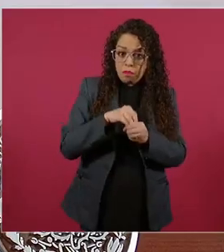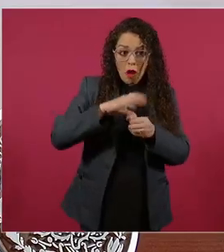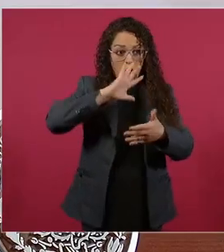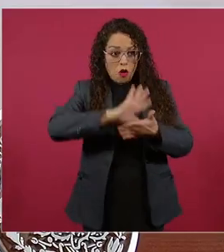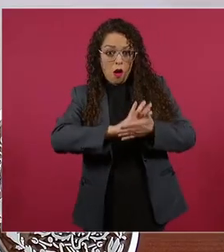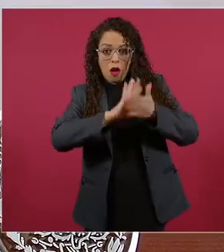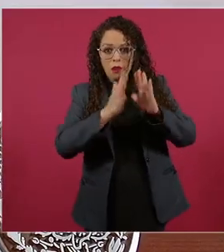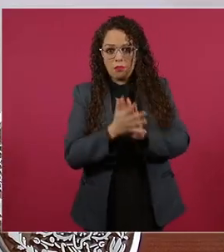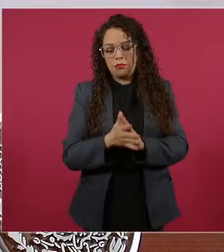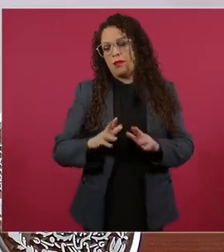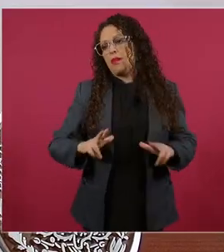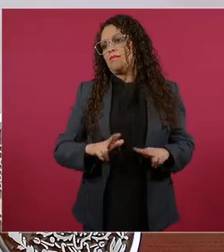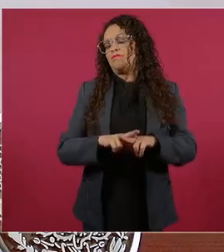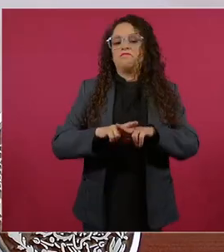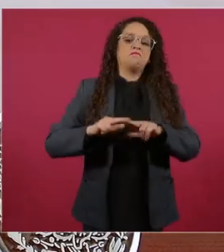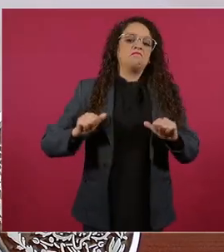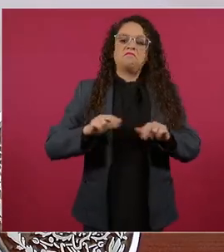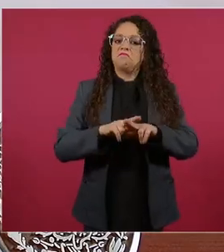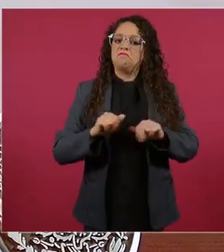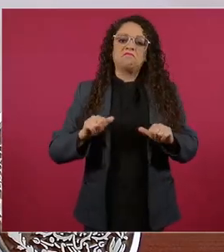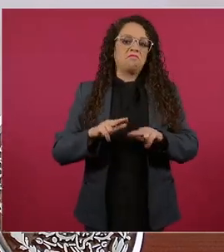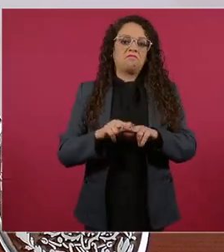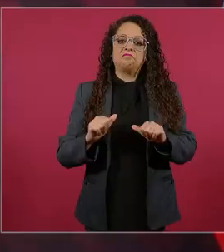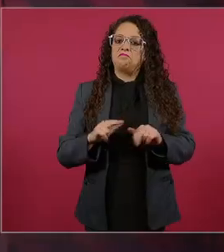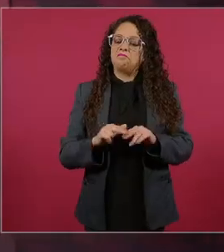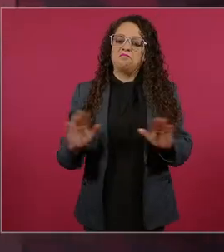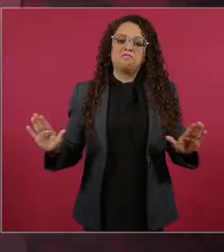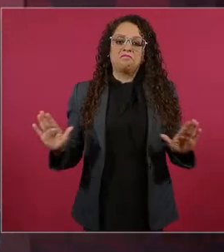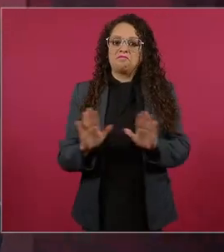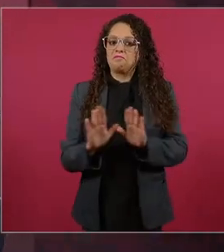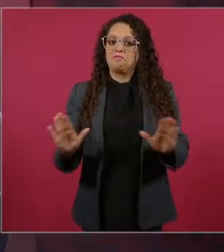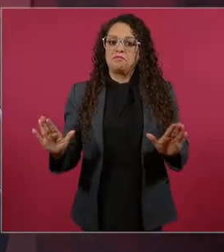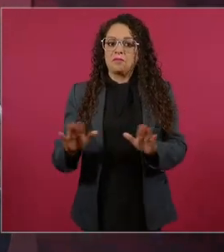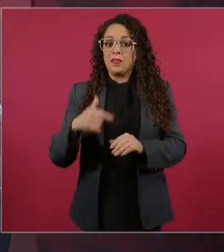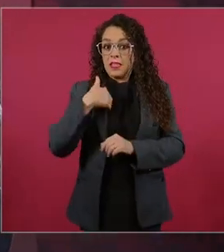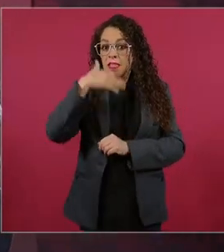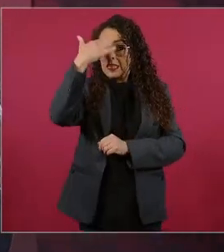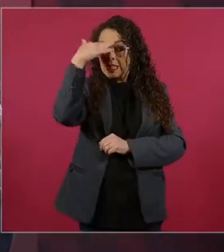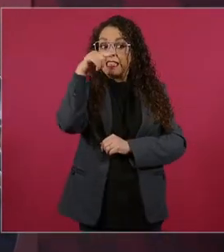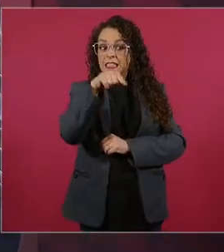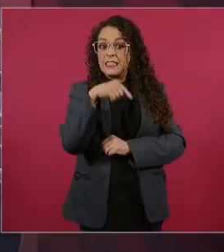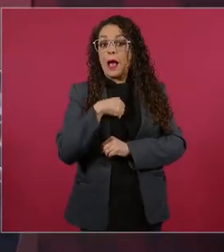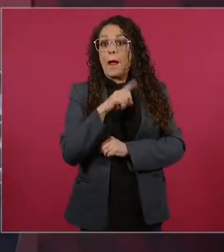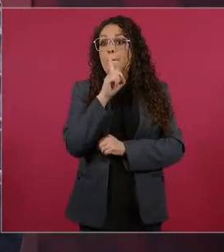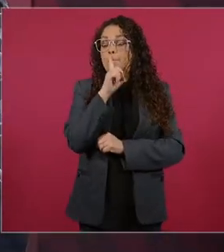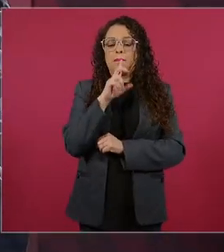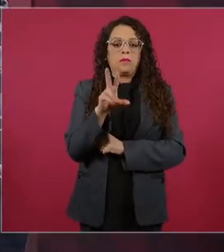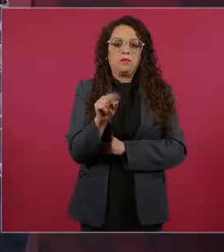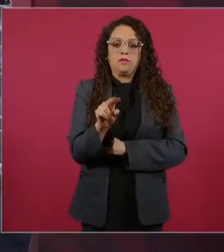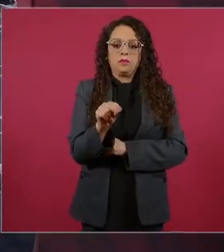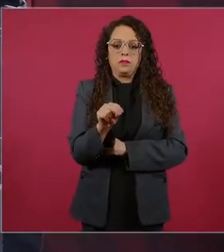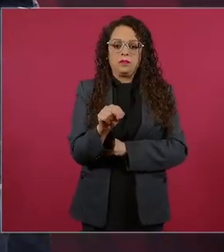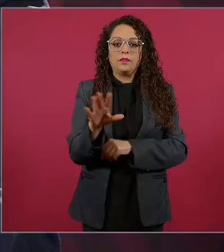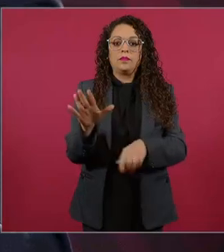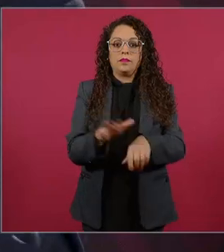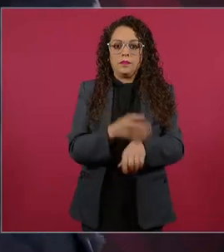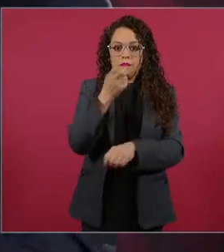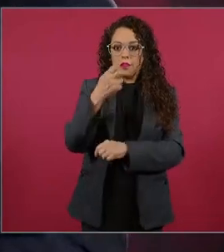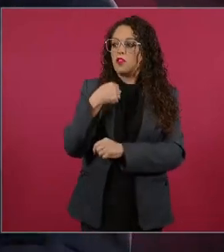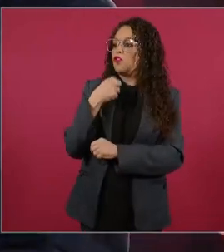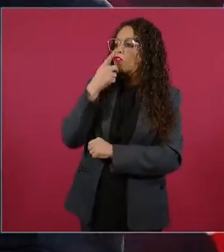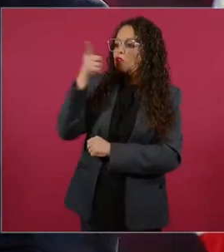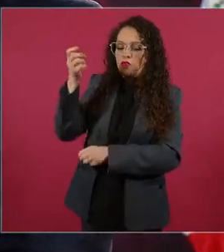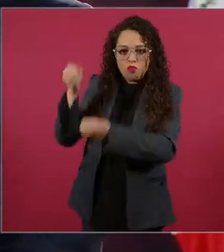Entonces solicitan, repito, al juez la orden de aprehensión y él la